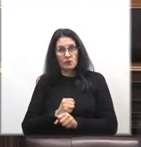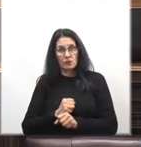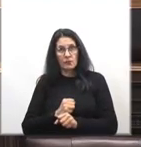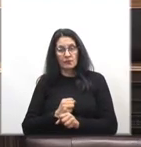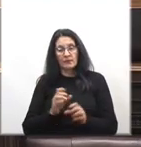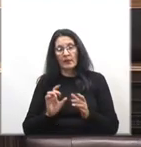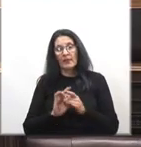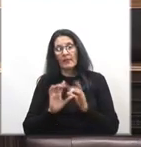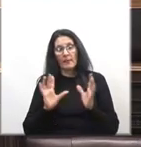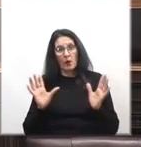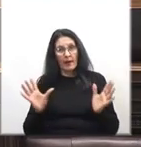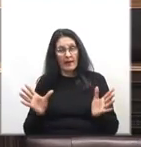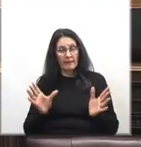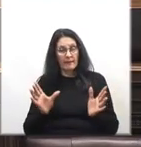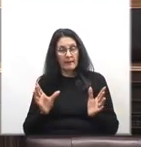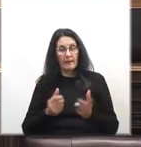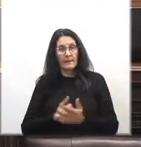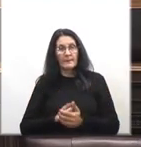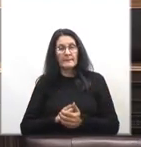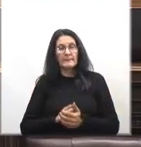de democracia,